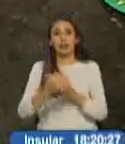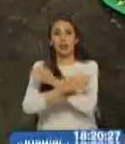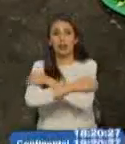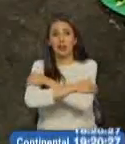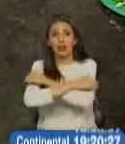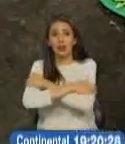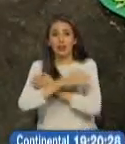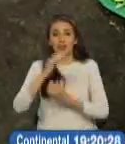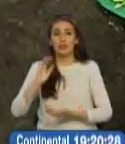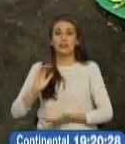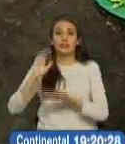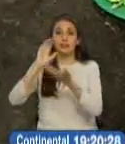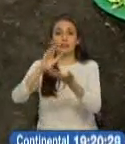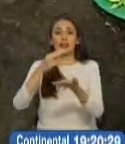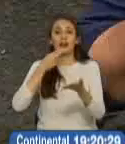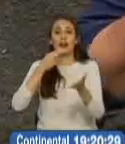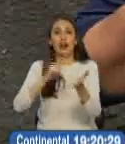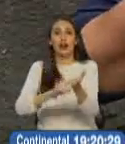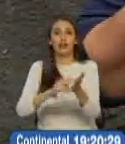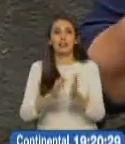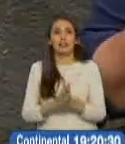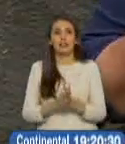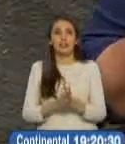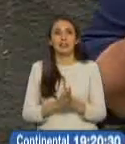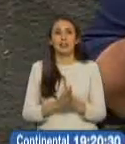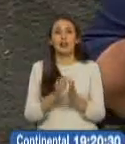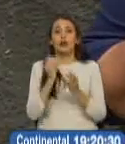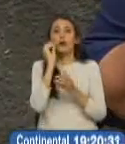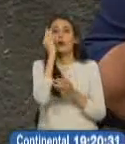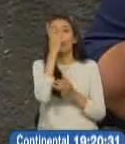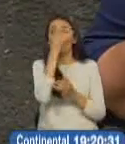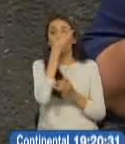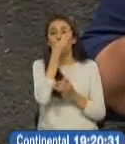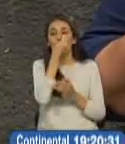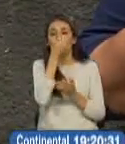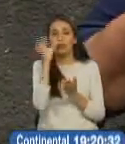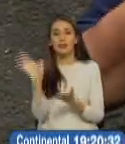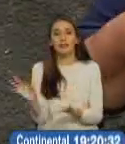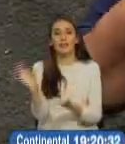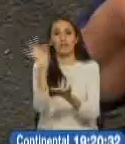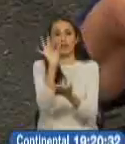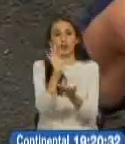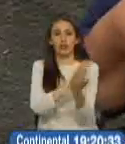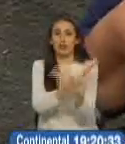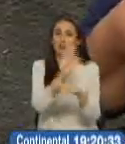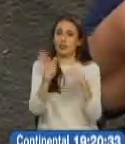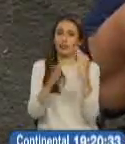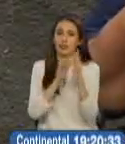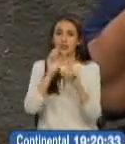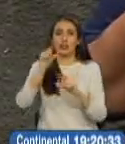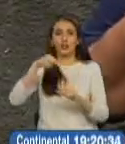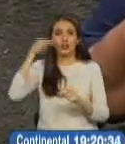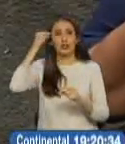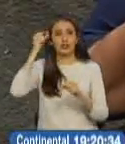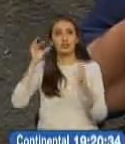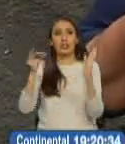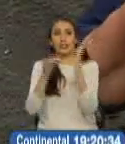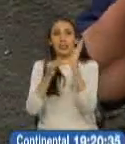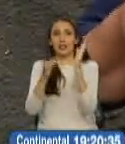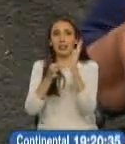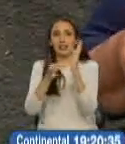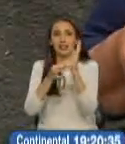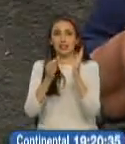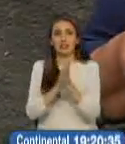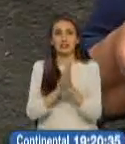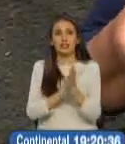algunos presentes y cartas que han preparado. Es una flor en representación de toda la gente que trabaja en redes sociales, de